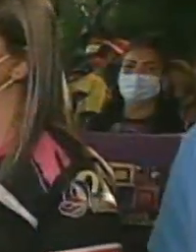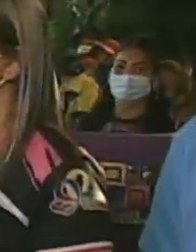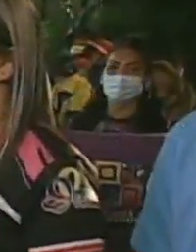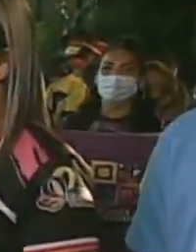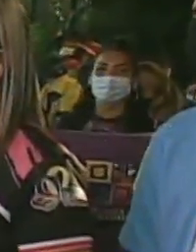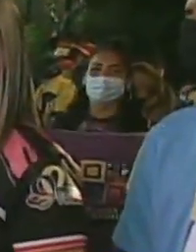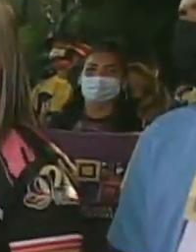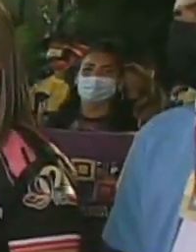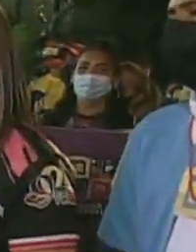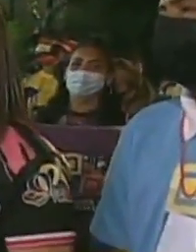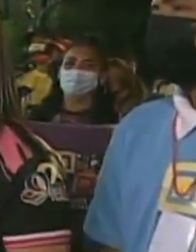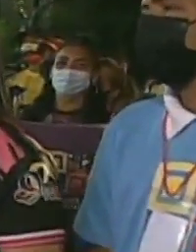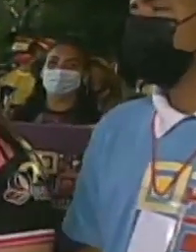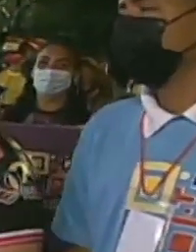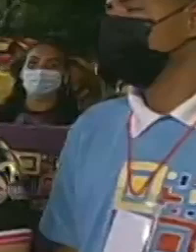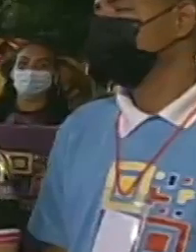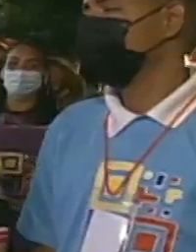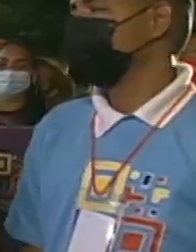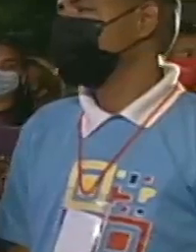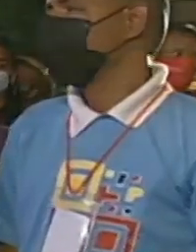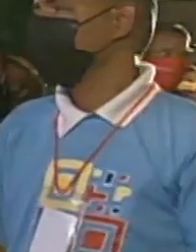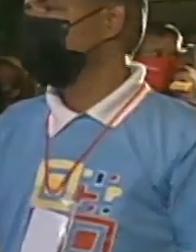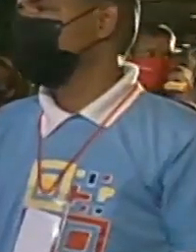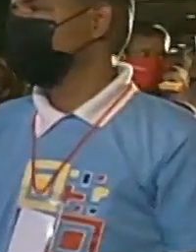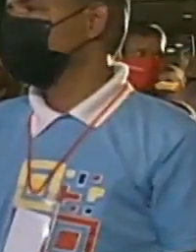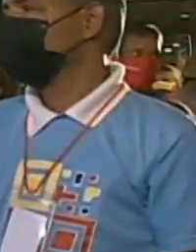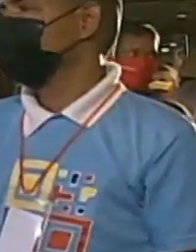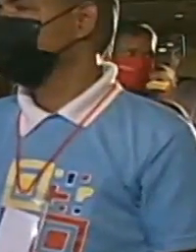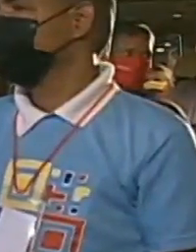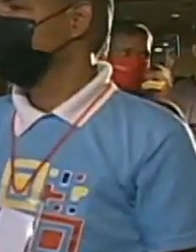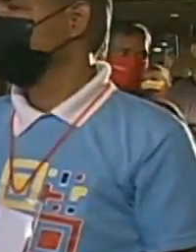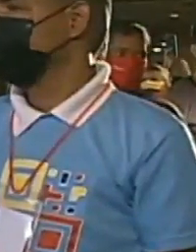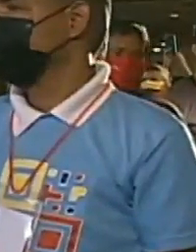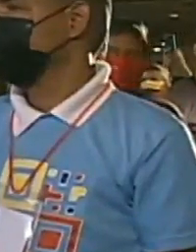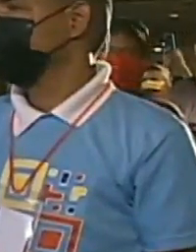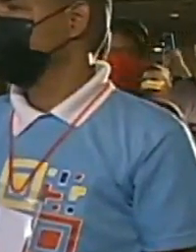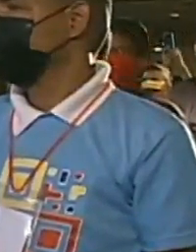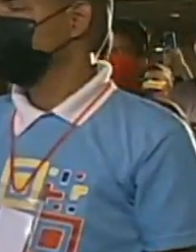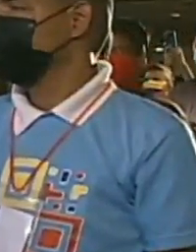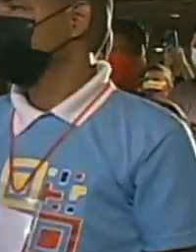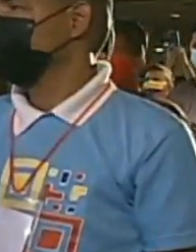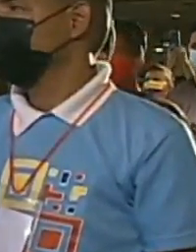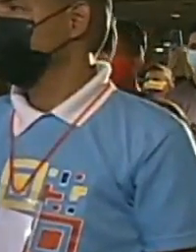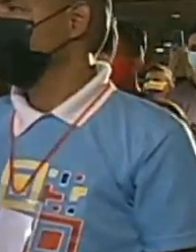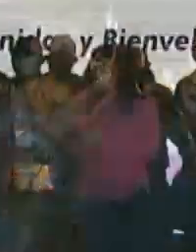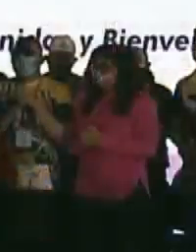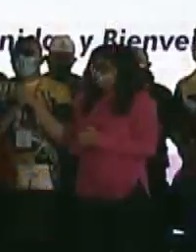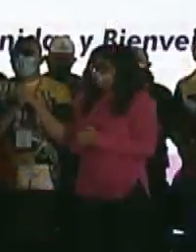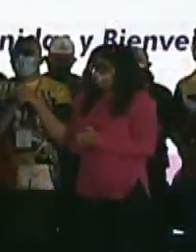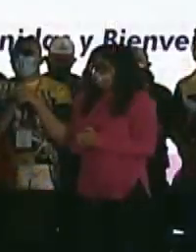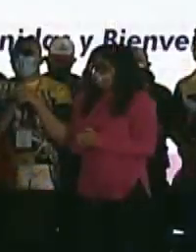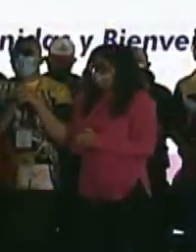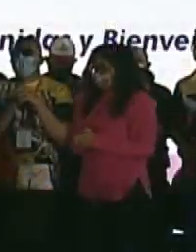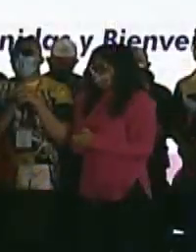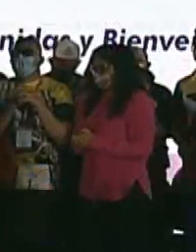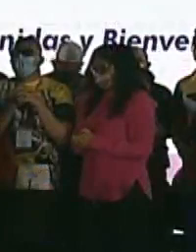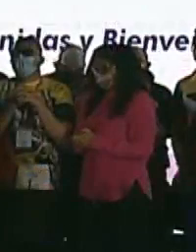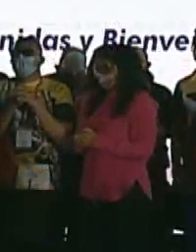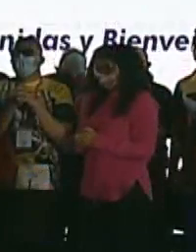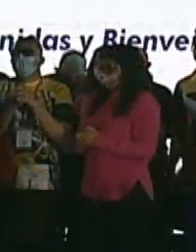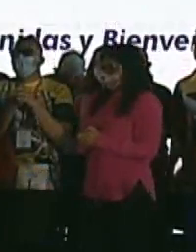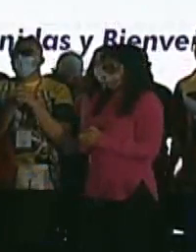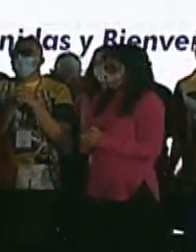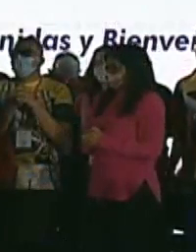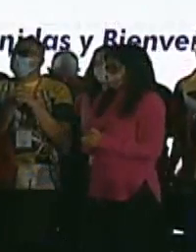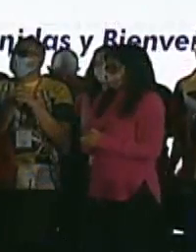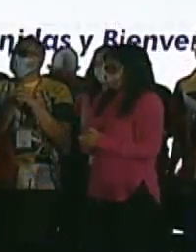gran responsabilidad en la formación de una nueva generación, en la formación en valores y principios que eleva el movimiento